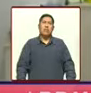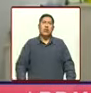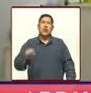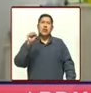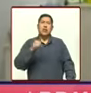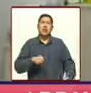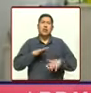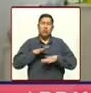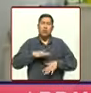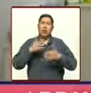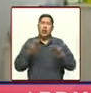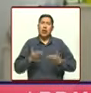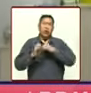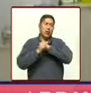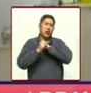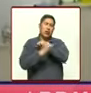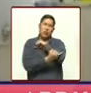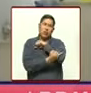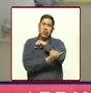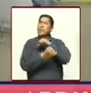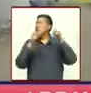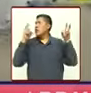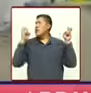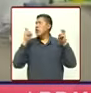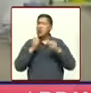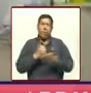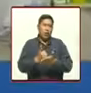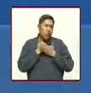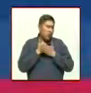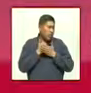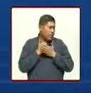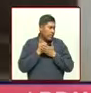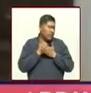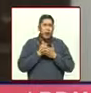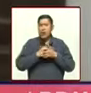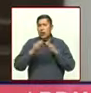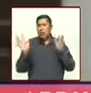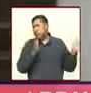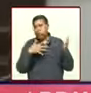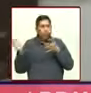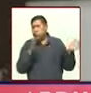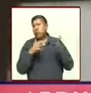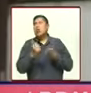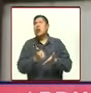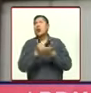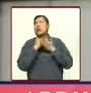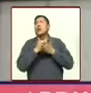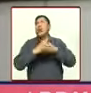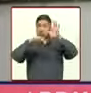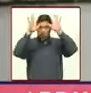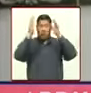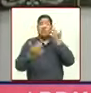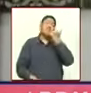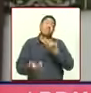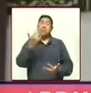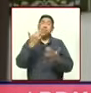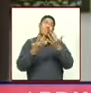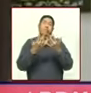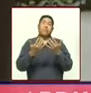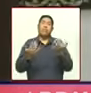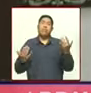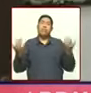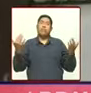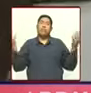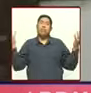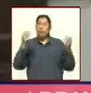Hubo un alivio durante algunas semanas por el tema de la lluvia y los vientos que ayudaron a que los incendios puedan irse para